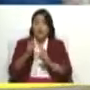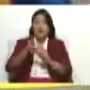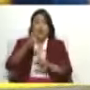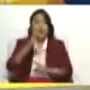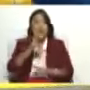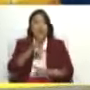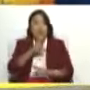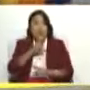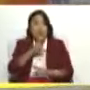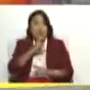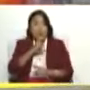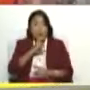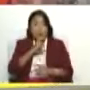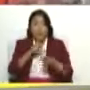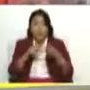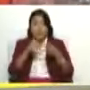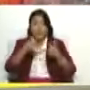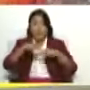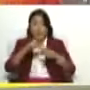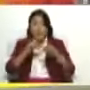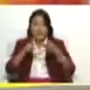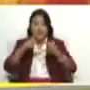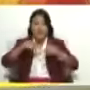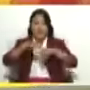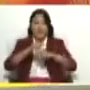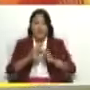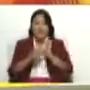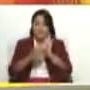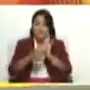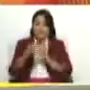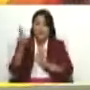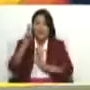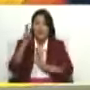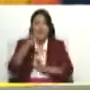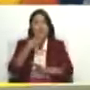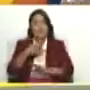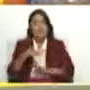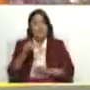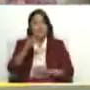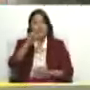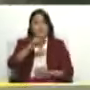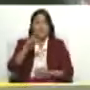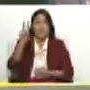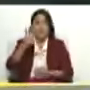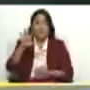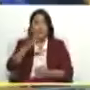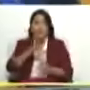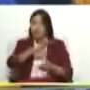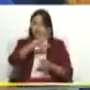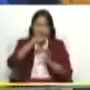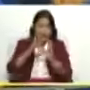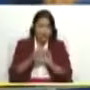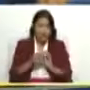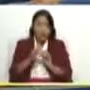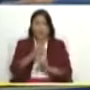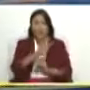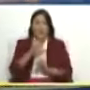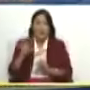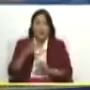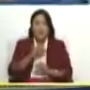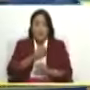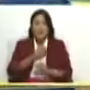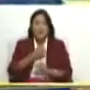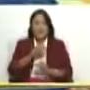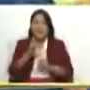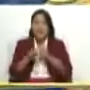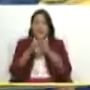oro plata y bronce para nuestra juventud y para nuestro pueblo son de oro todas las 44 medallas